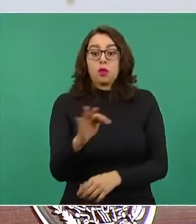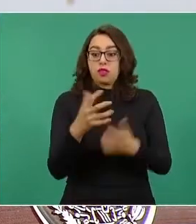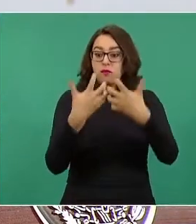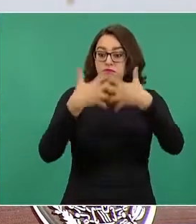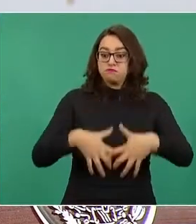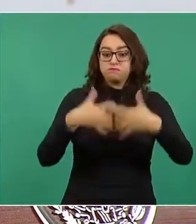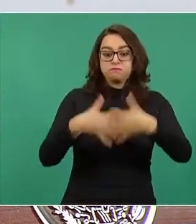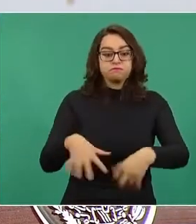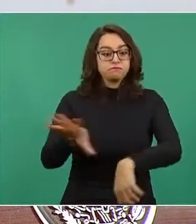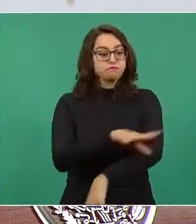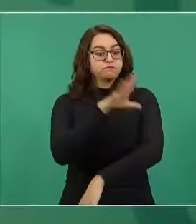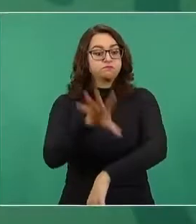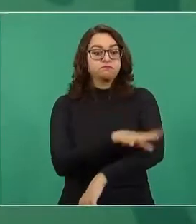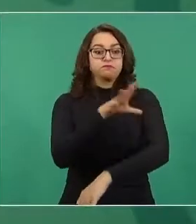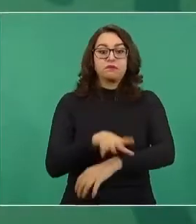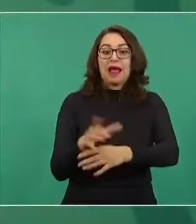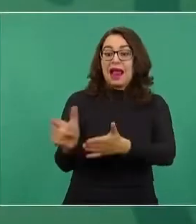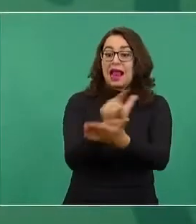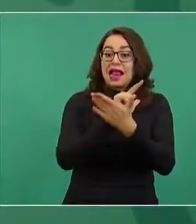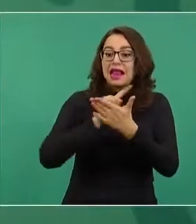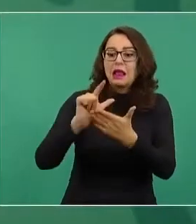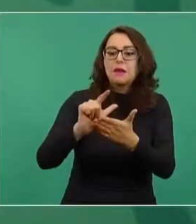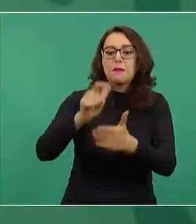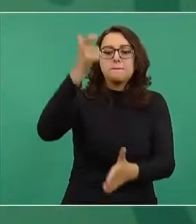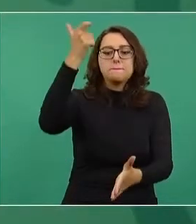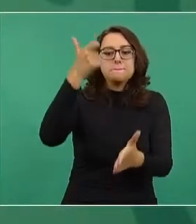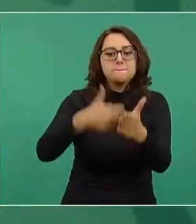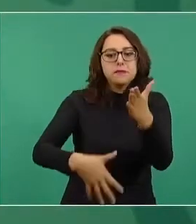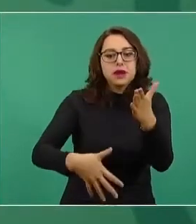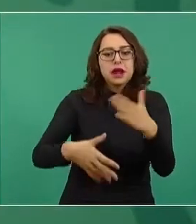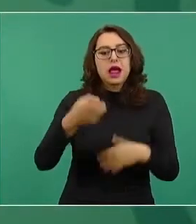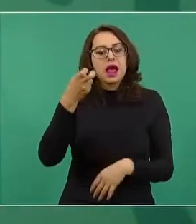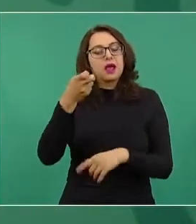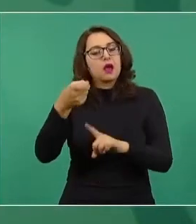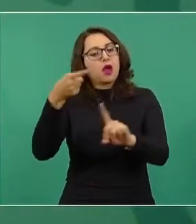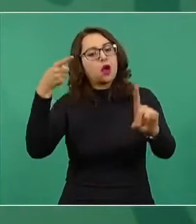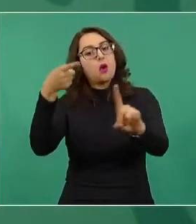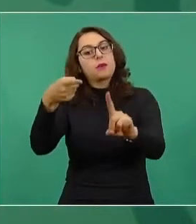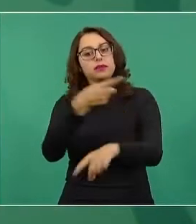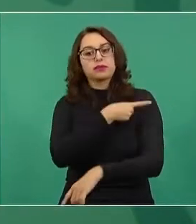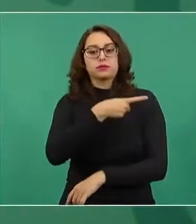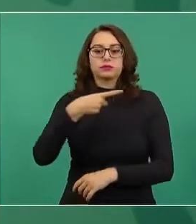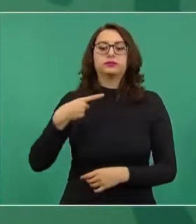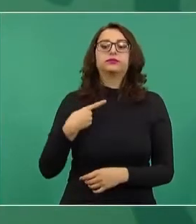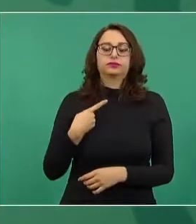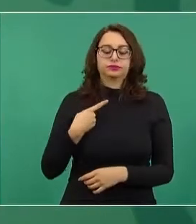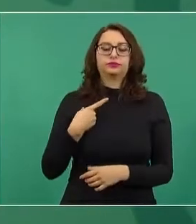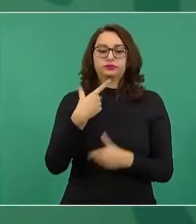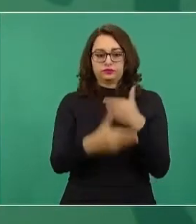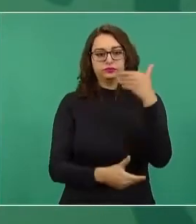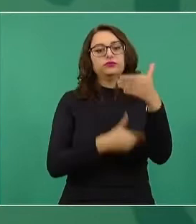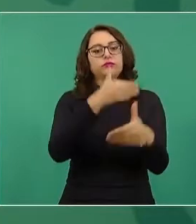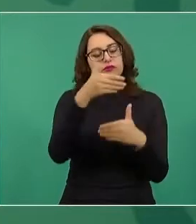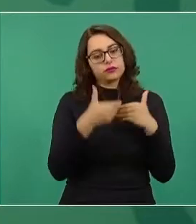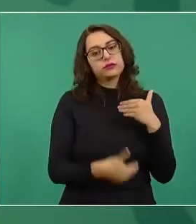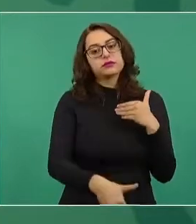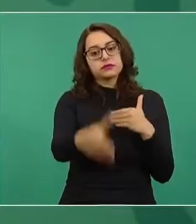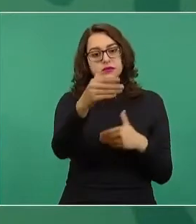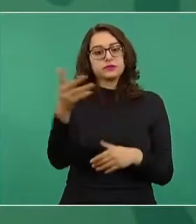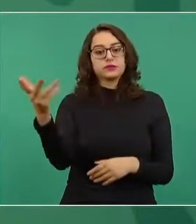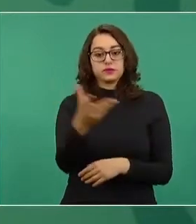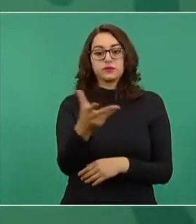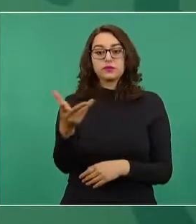y barata. Ese debe de ser el rumbo a seguir.